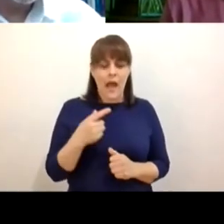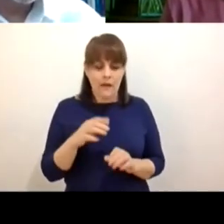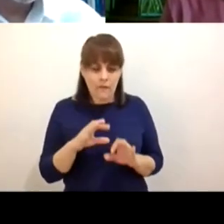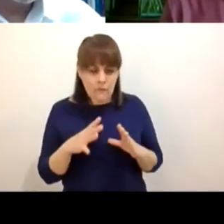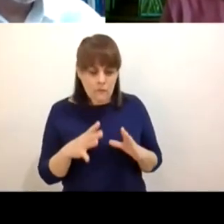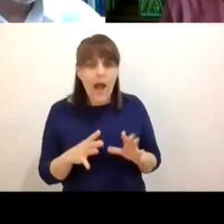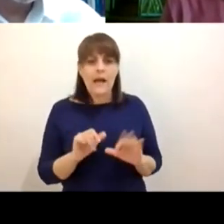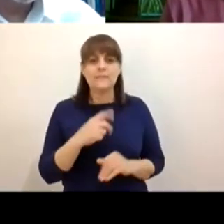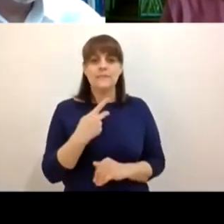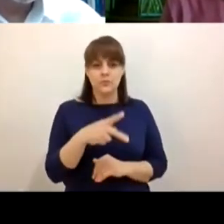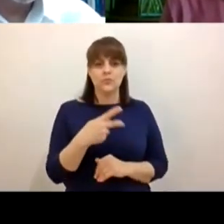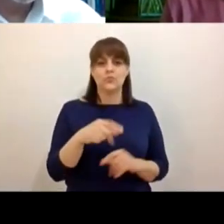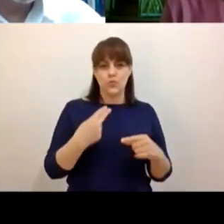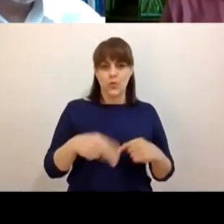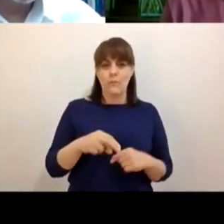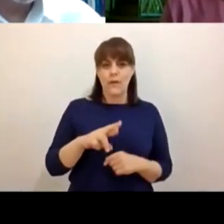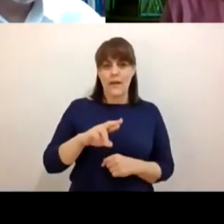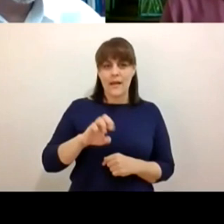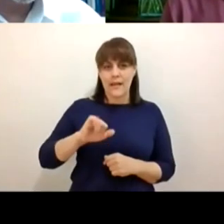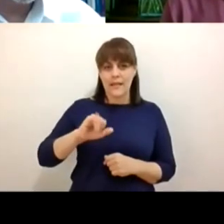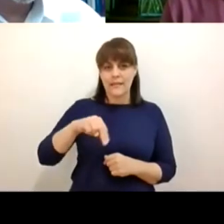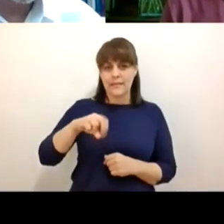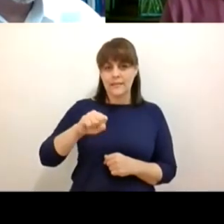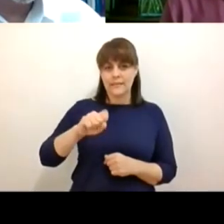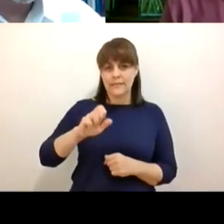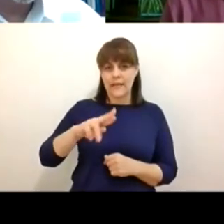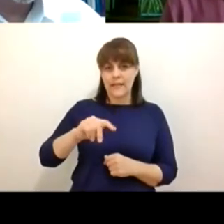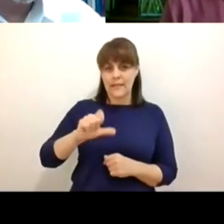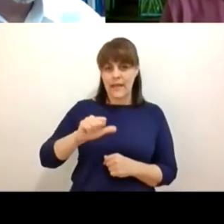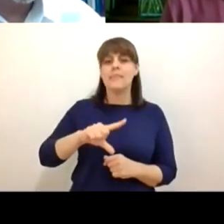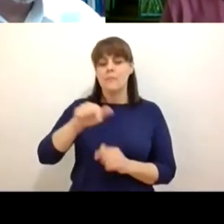unirse otra vez Carla Ortiz de Reintegra, pero en